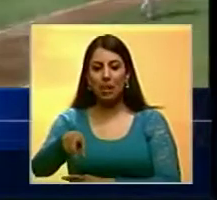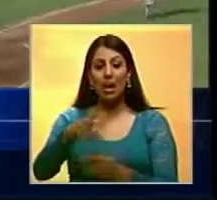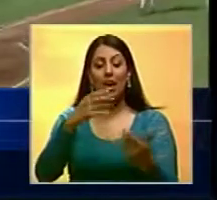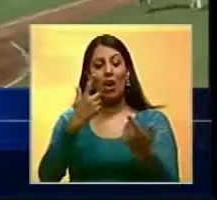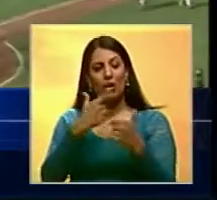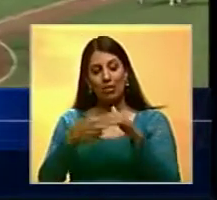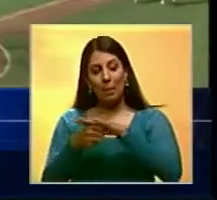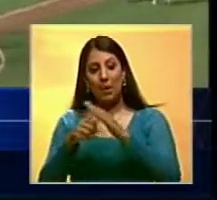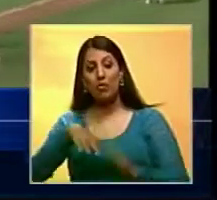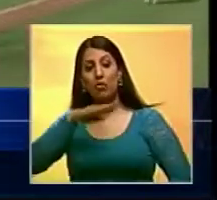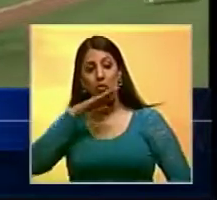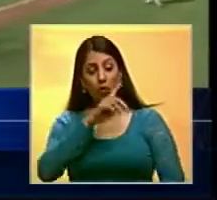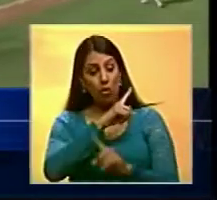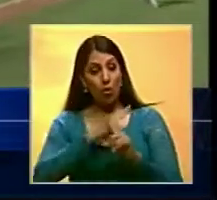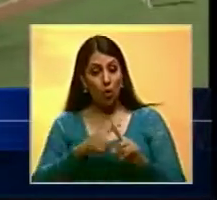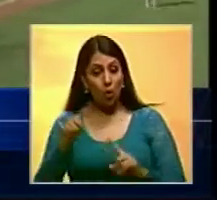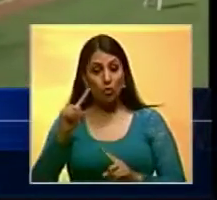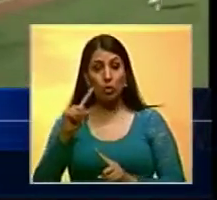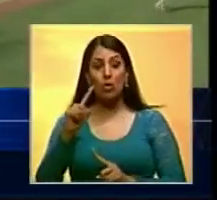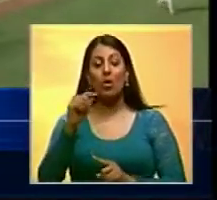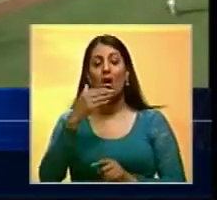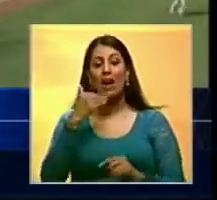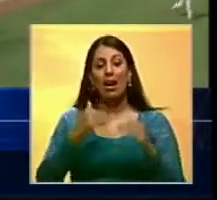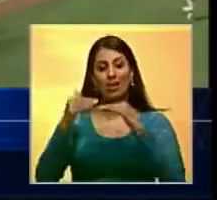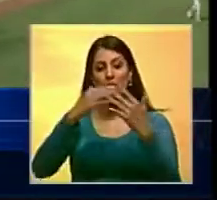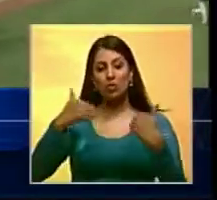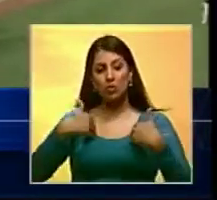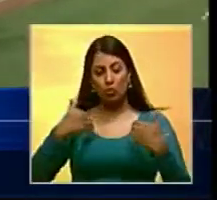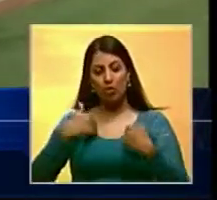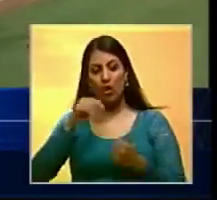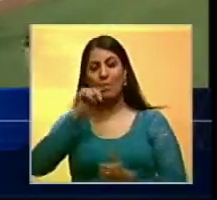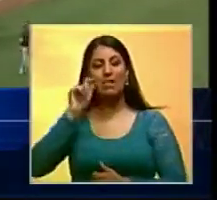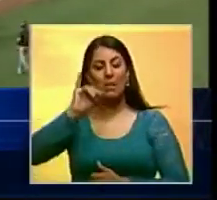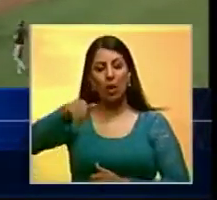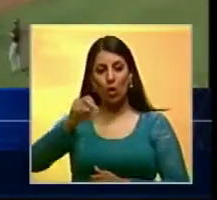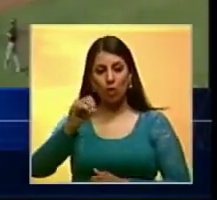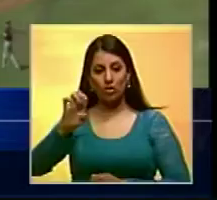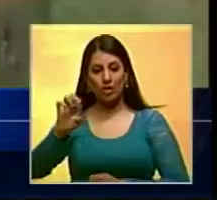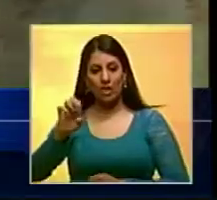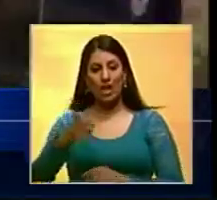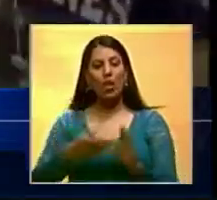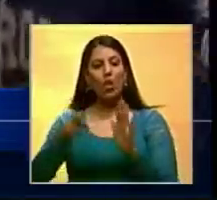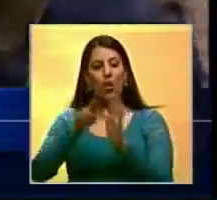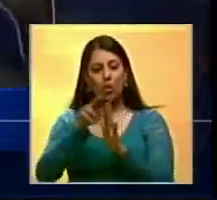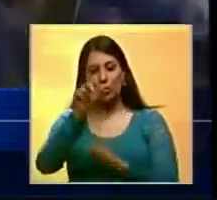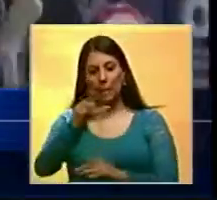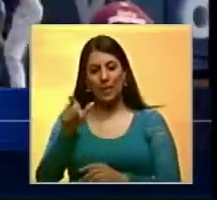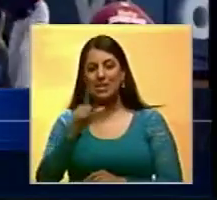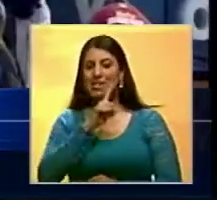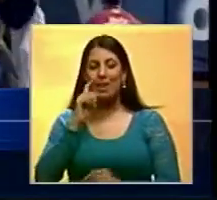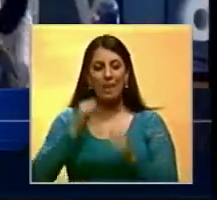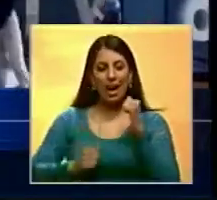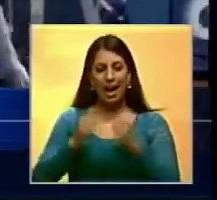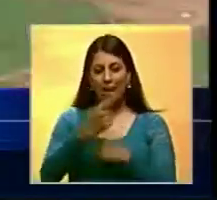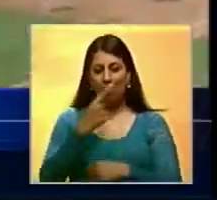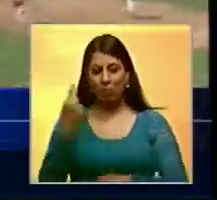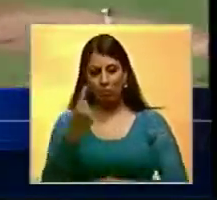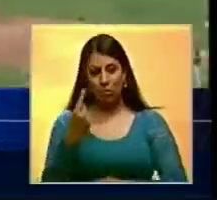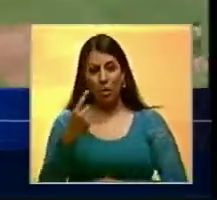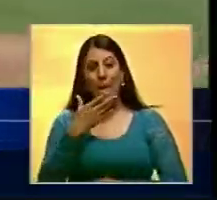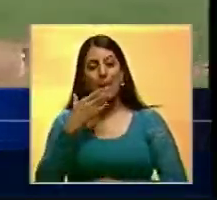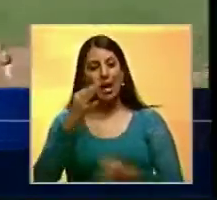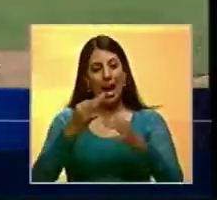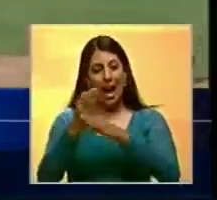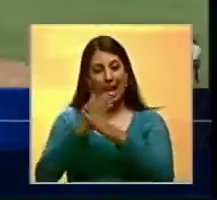con las bases llenas, mientras que un elevado de sacrificio de José Castillo remolcó a Brock Stassi con la carrera de la ventaja